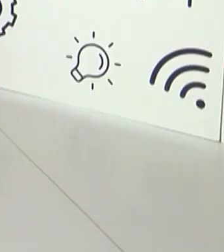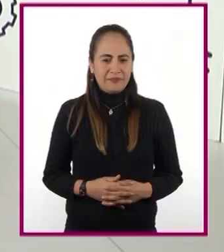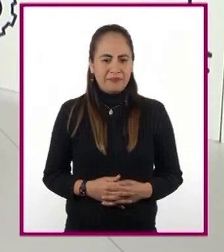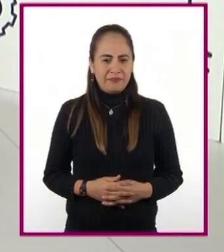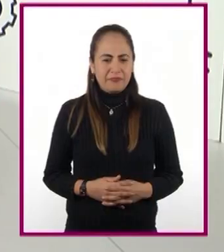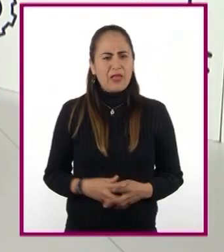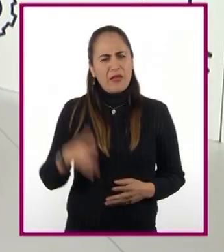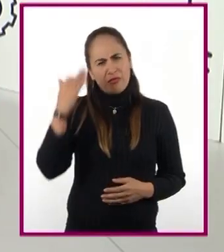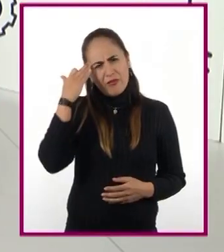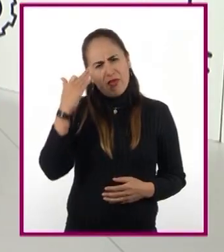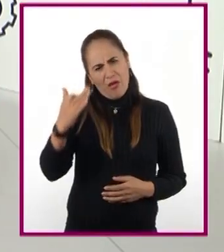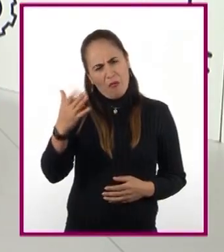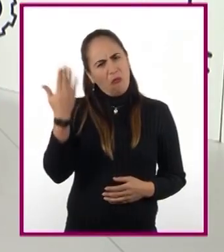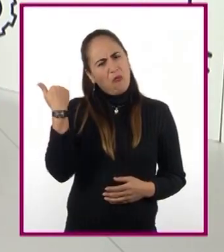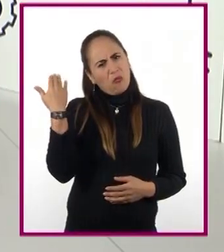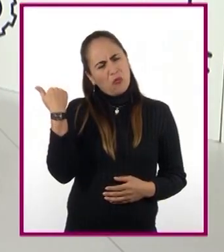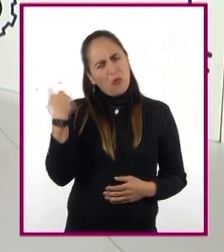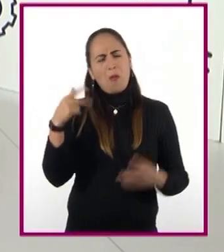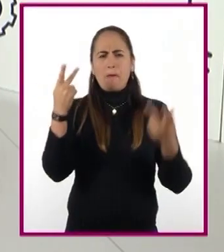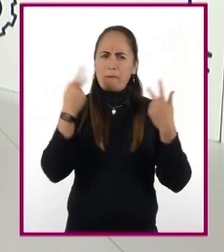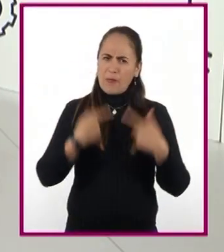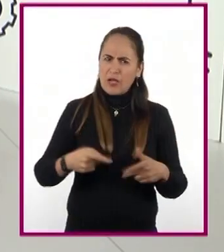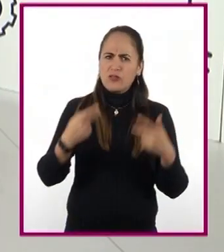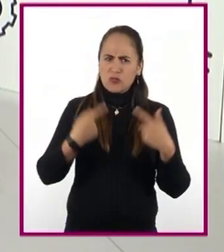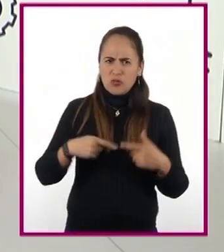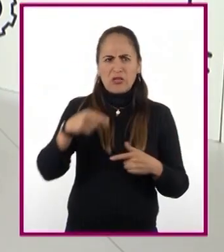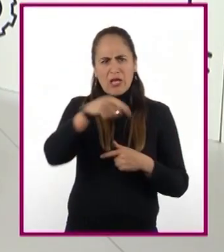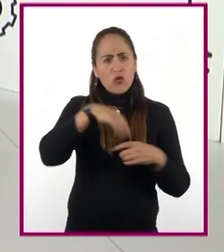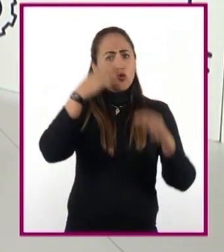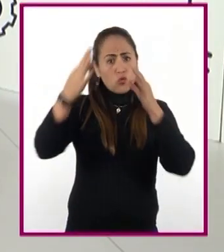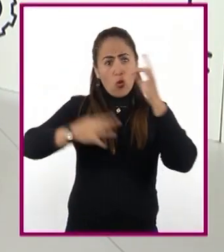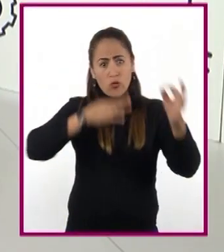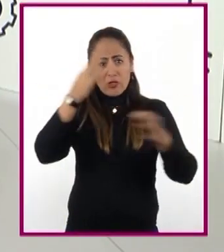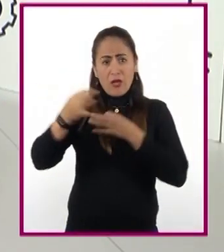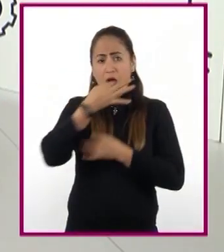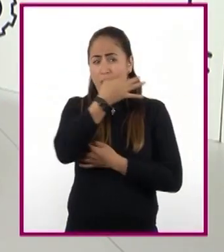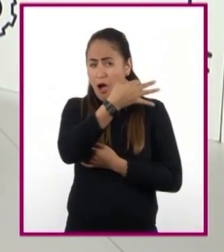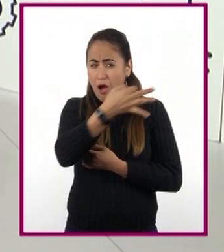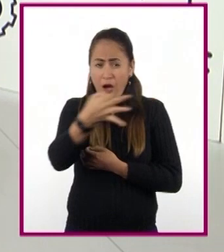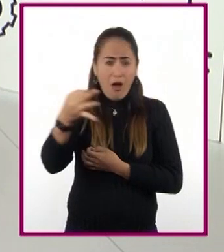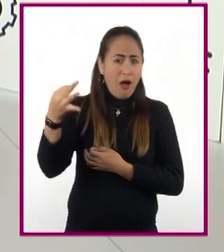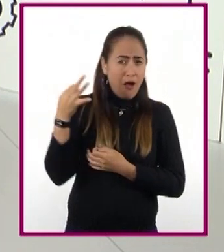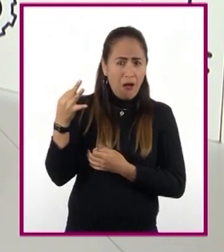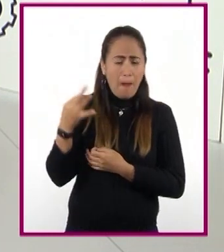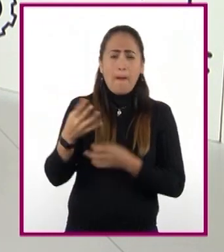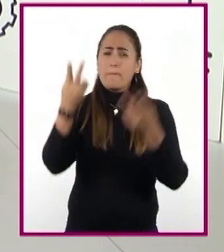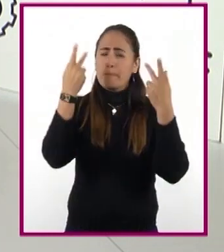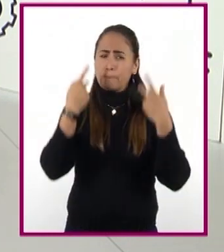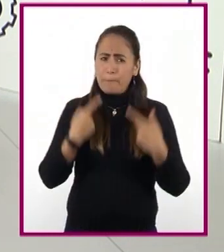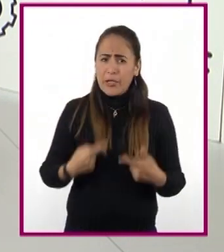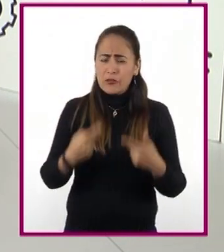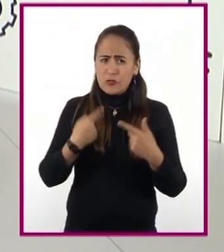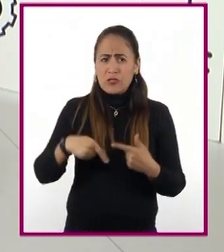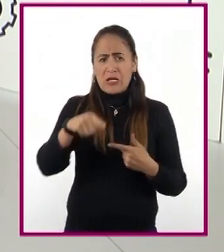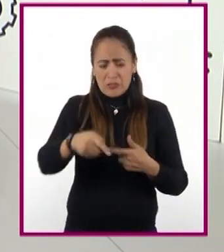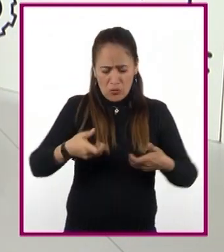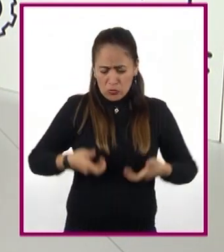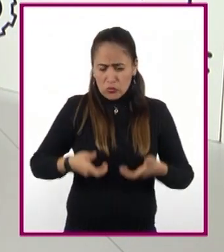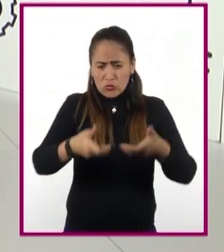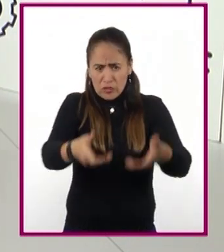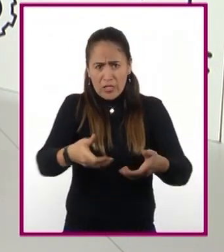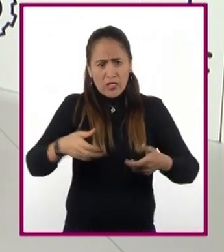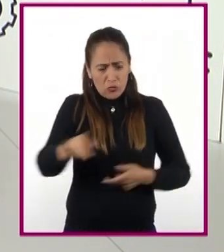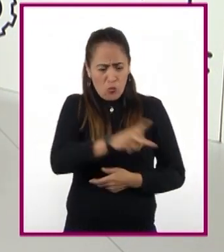Hace algún tiempo, había personas que pregonaban las noticias. Estas personas recorrían las calles de